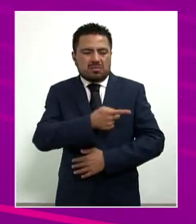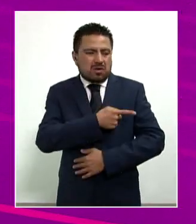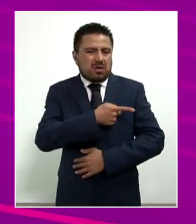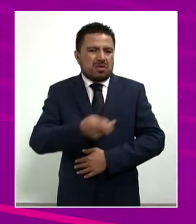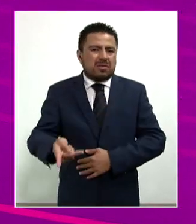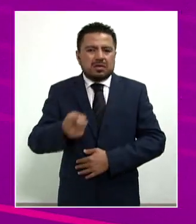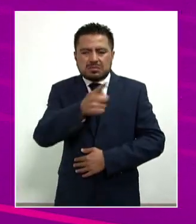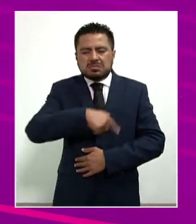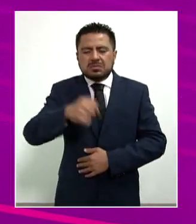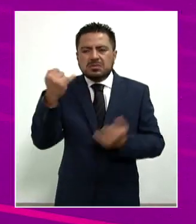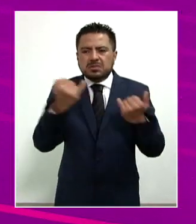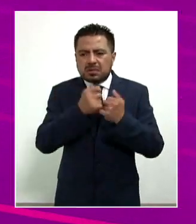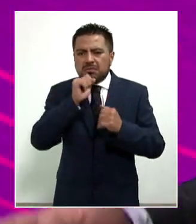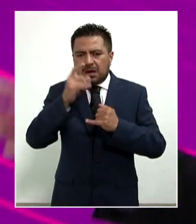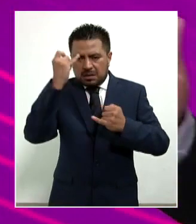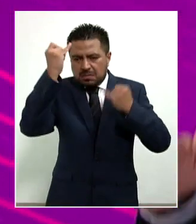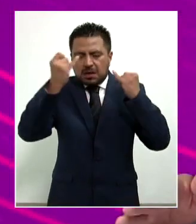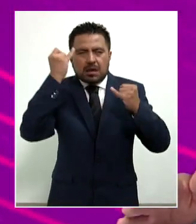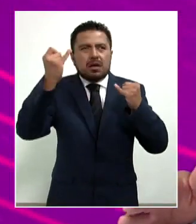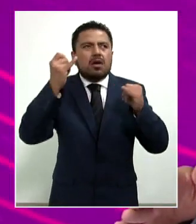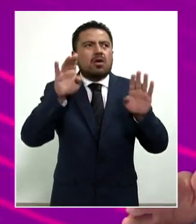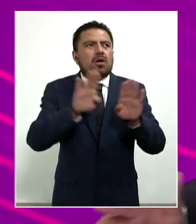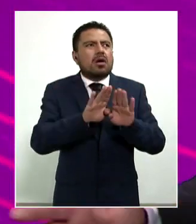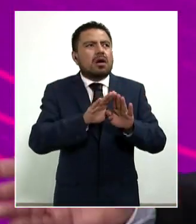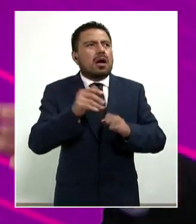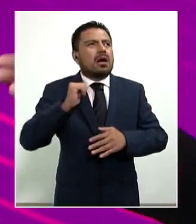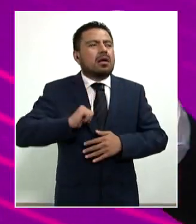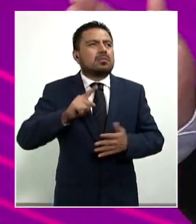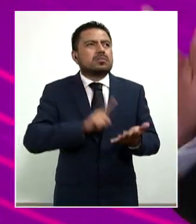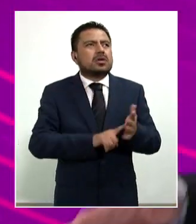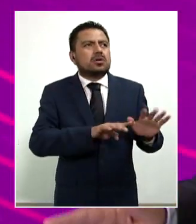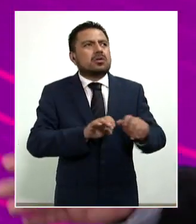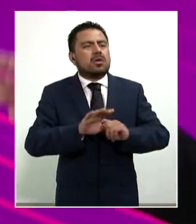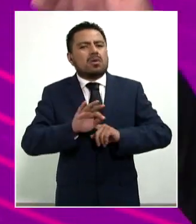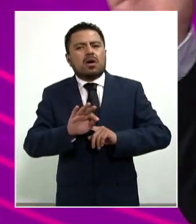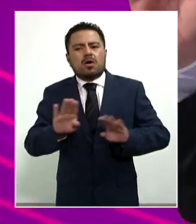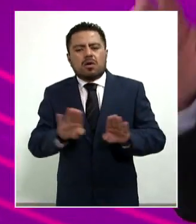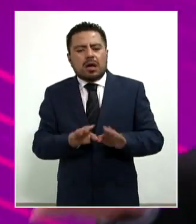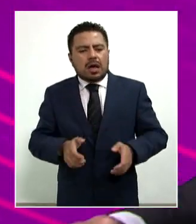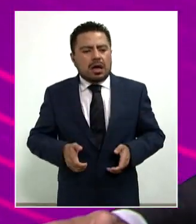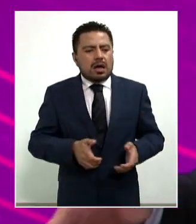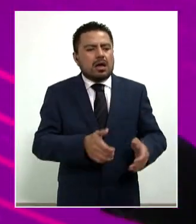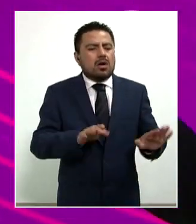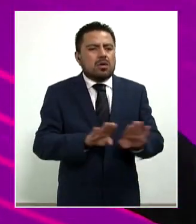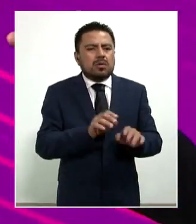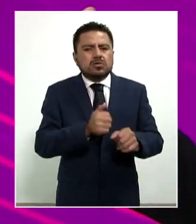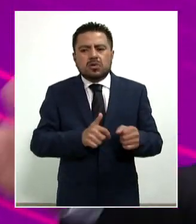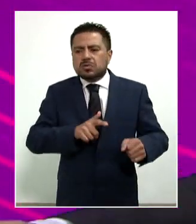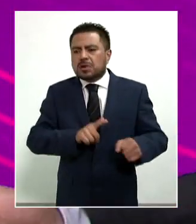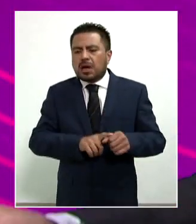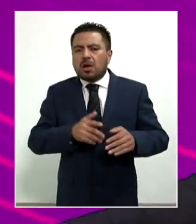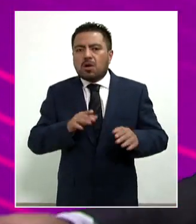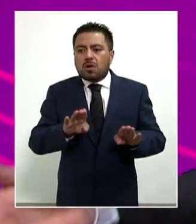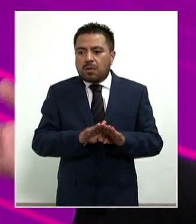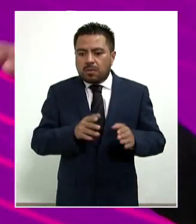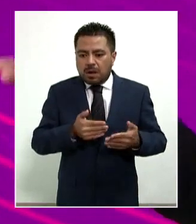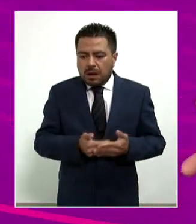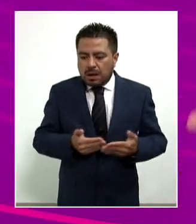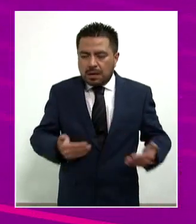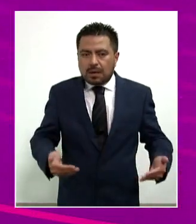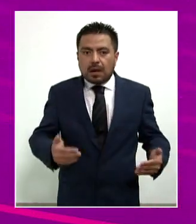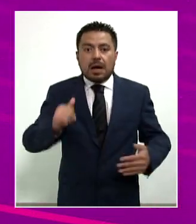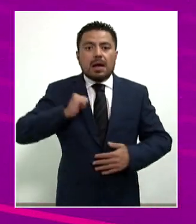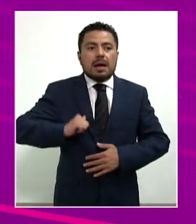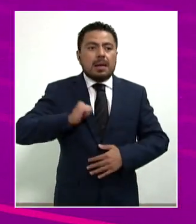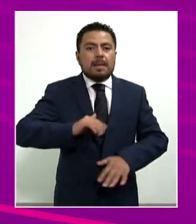también imaginemos cómo era México en 1940, cómo eran las calles, cómo era la sociedad y cómo es ahora. Pues